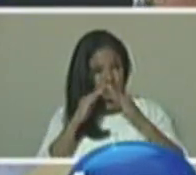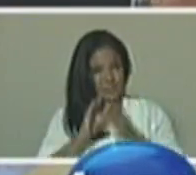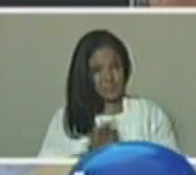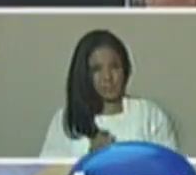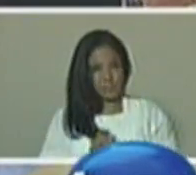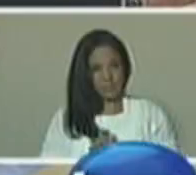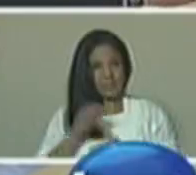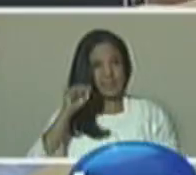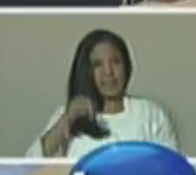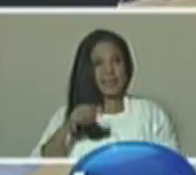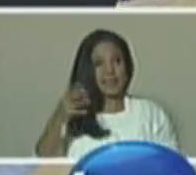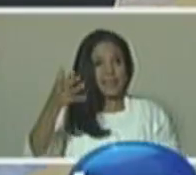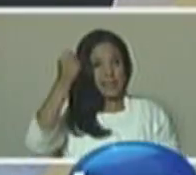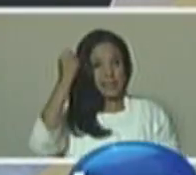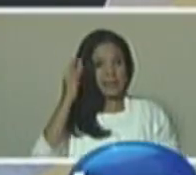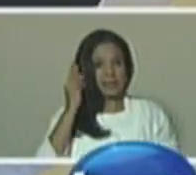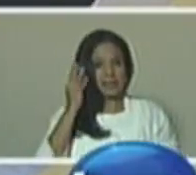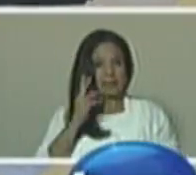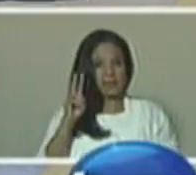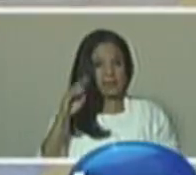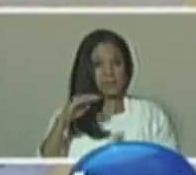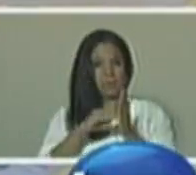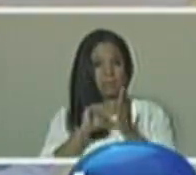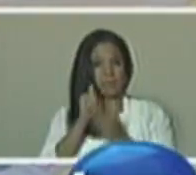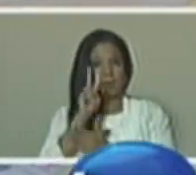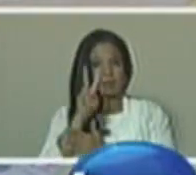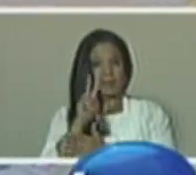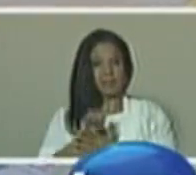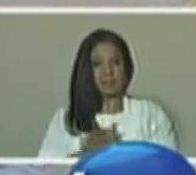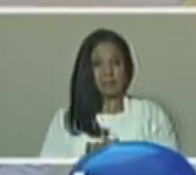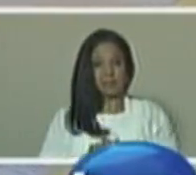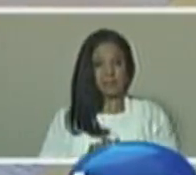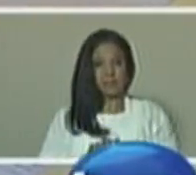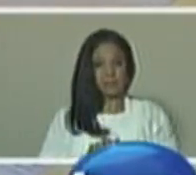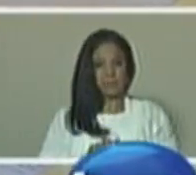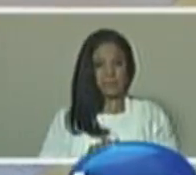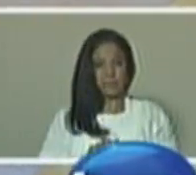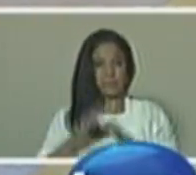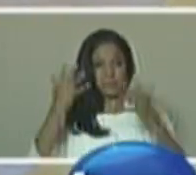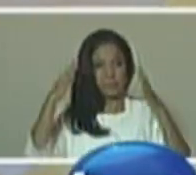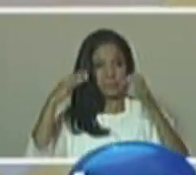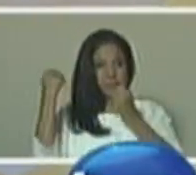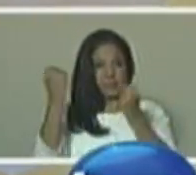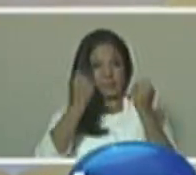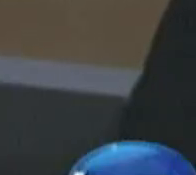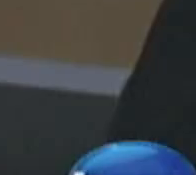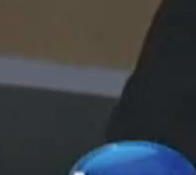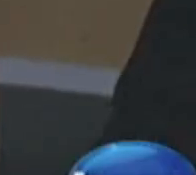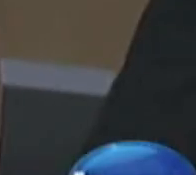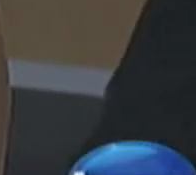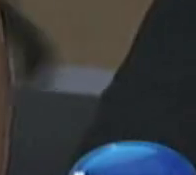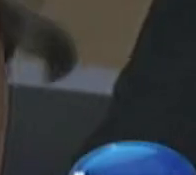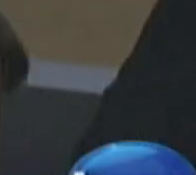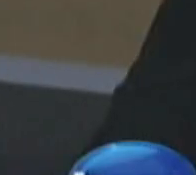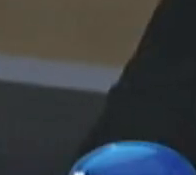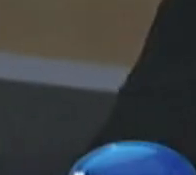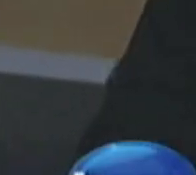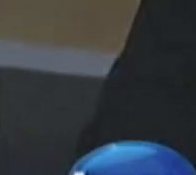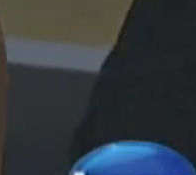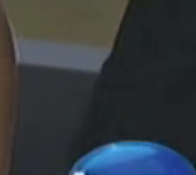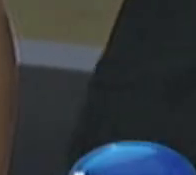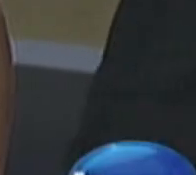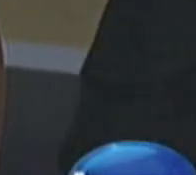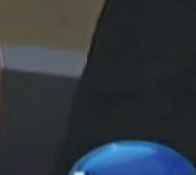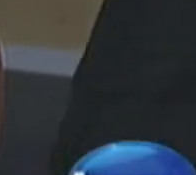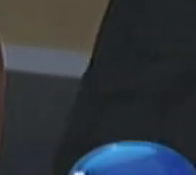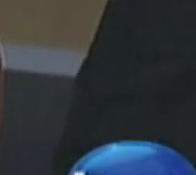la ganadora de Oratoria 2012, Suelen. Un aplauso para ella que está con nosotros. Suelen